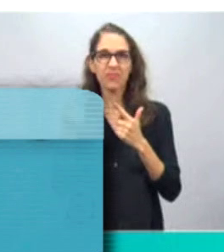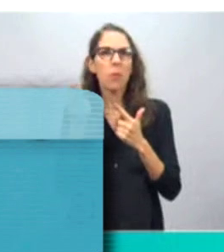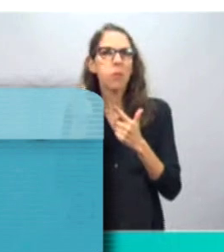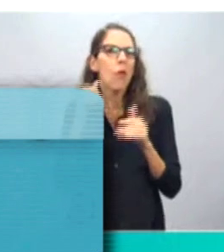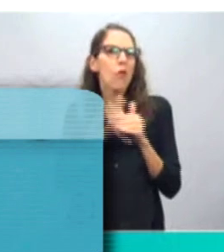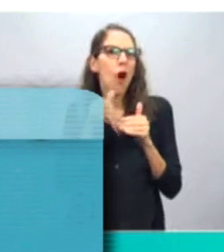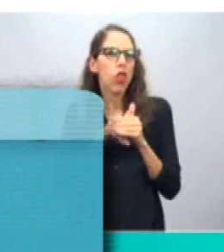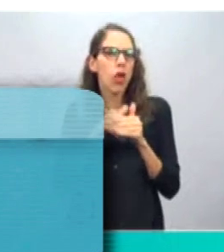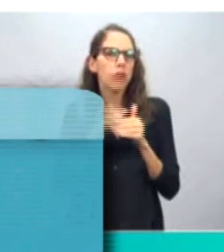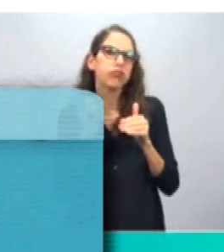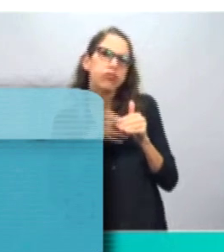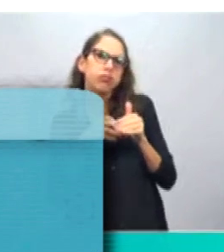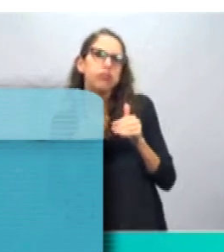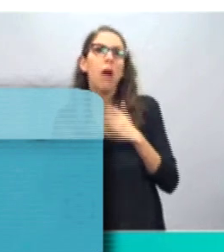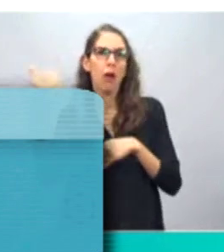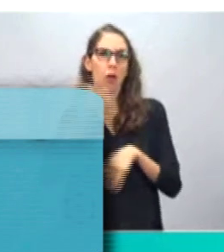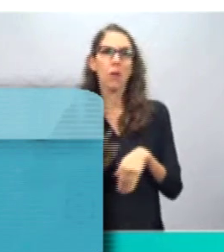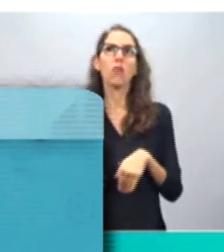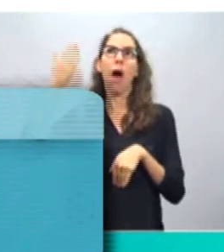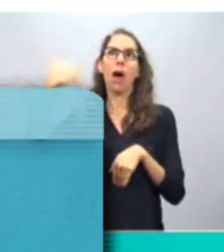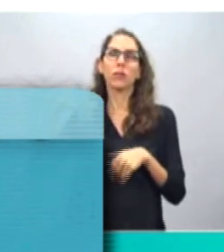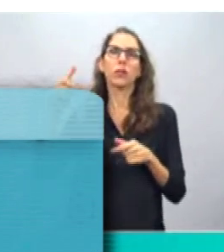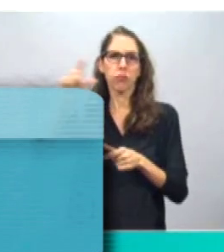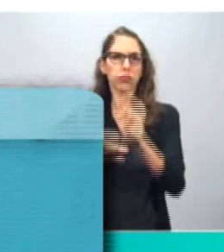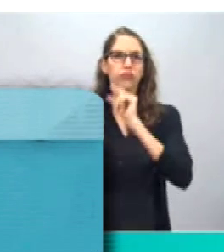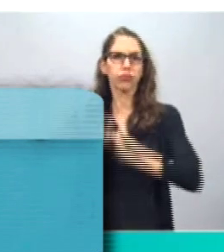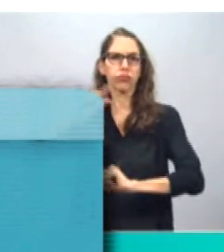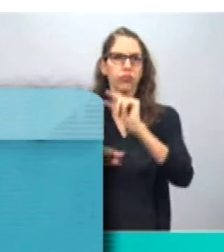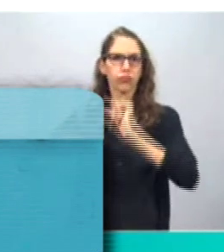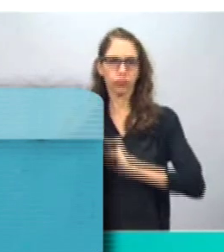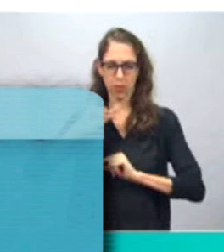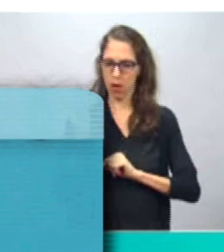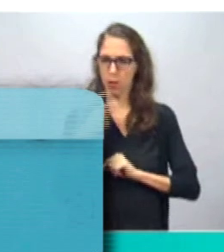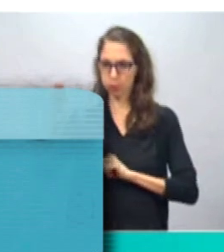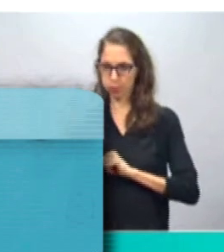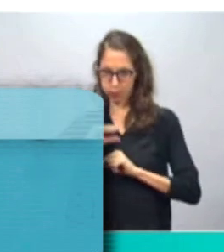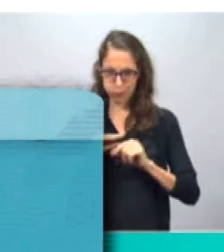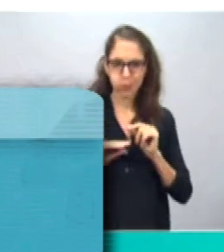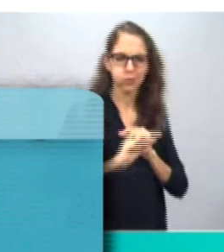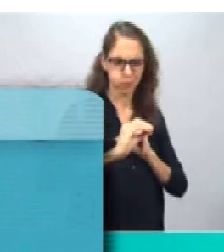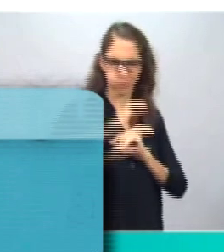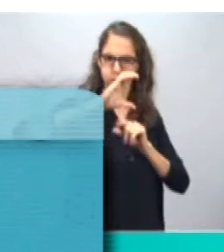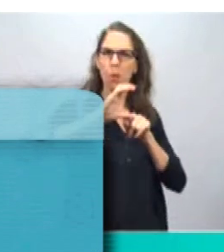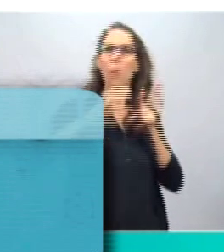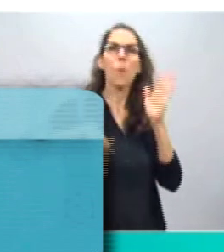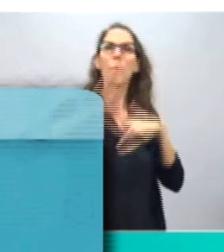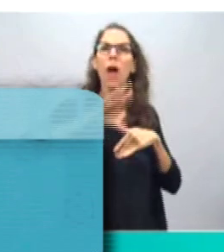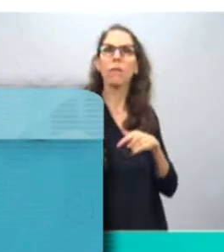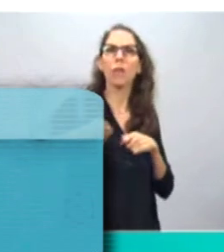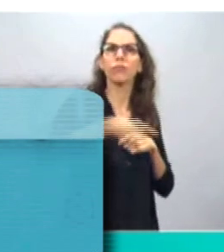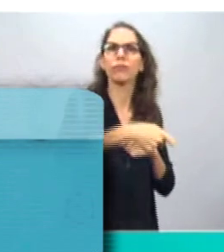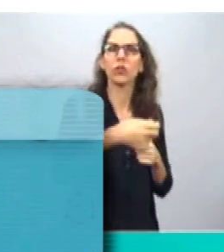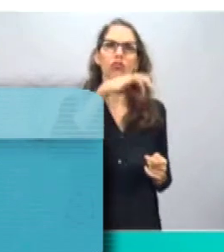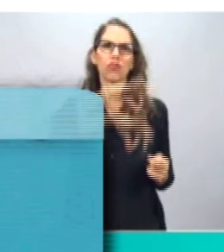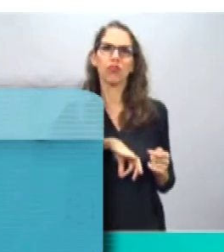venía entregando el gobierno anterior a la provincia de Buenos Aires y que nosotros destinábamos en su parte mayoritaria al pago de salarios